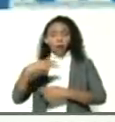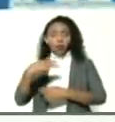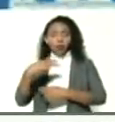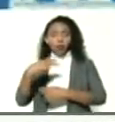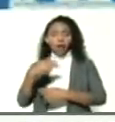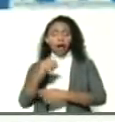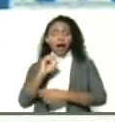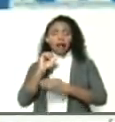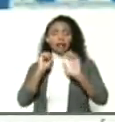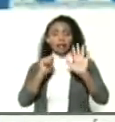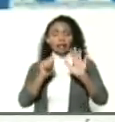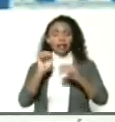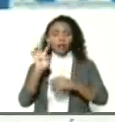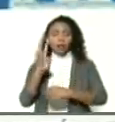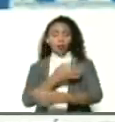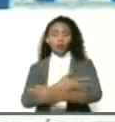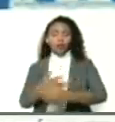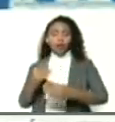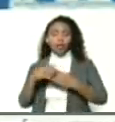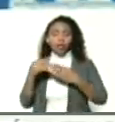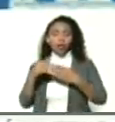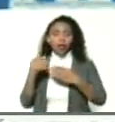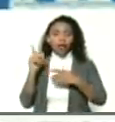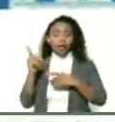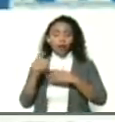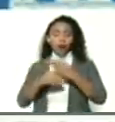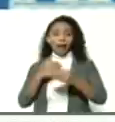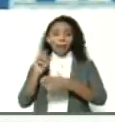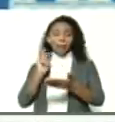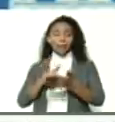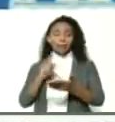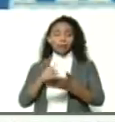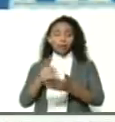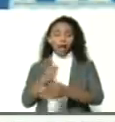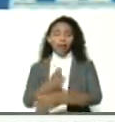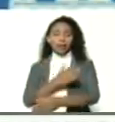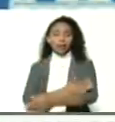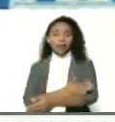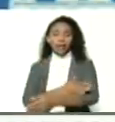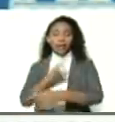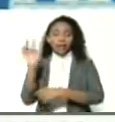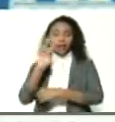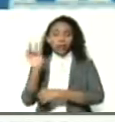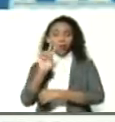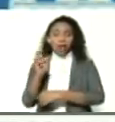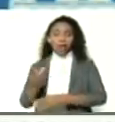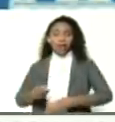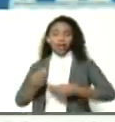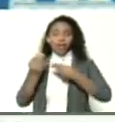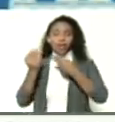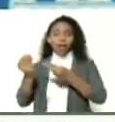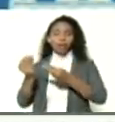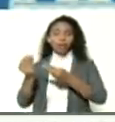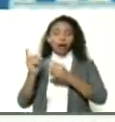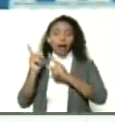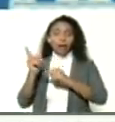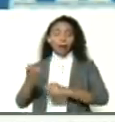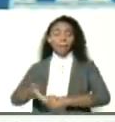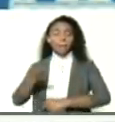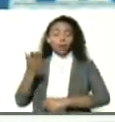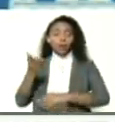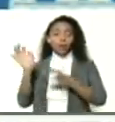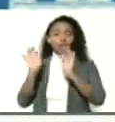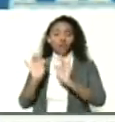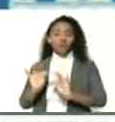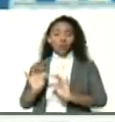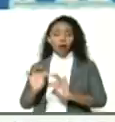millones de dólares, que sería y formaría parte del anticipo que Venezuela está dando a este importante